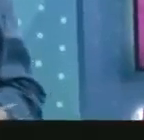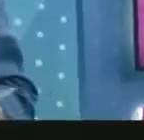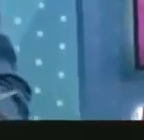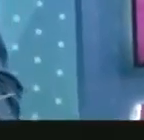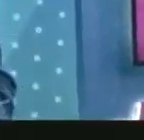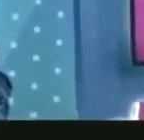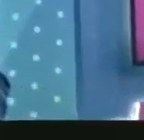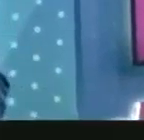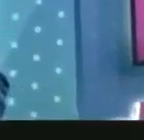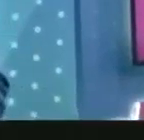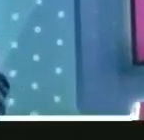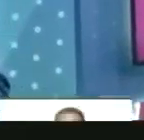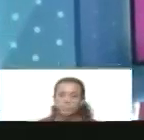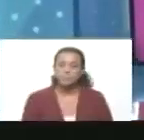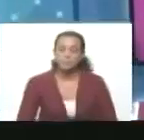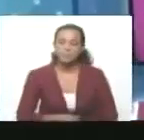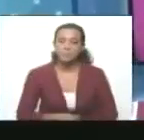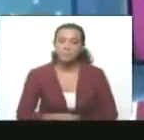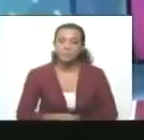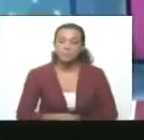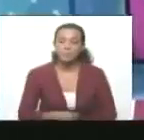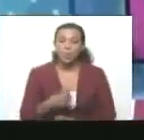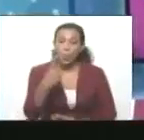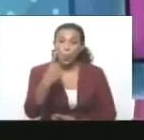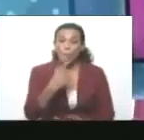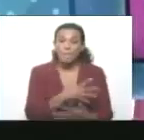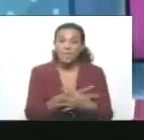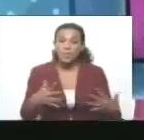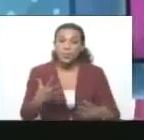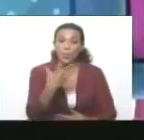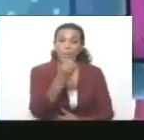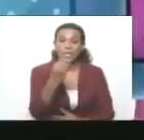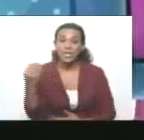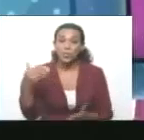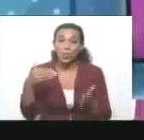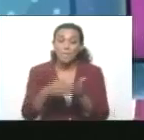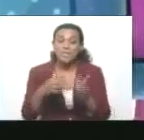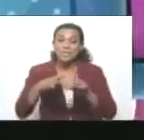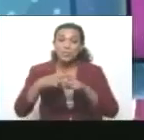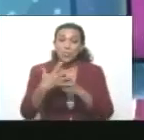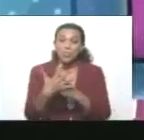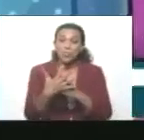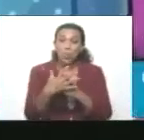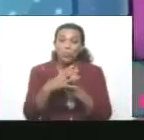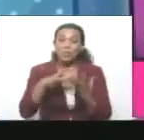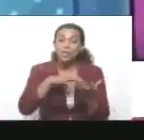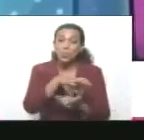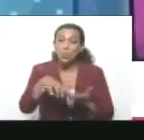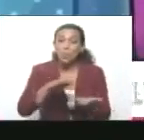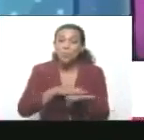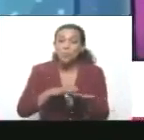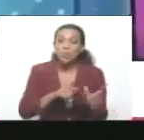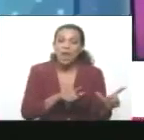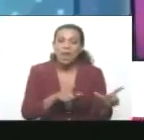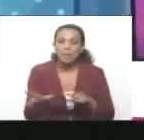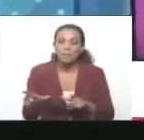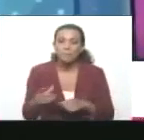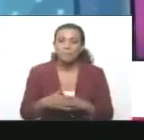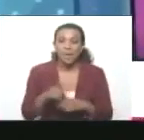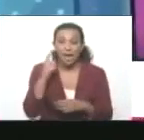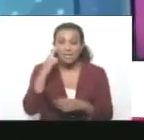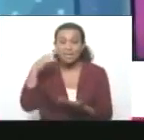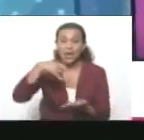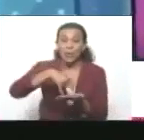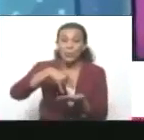1x10 cuando lo creamos, 1.500.000, y se trata de la gente de la VC de San José de